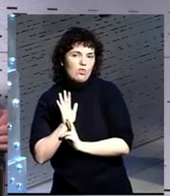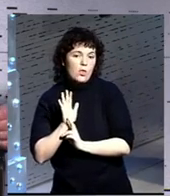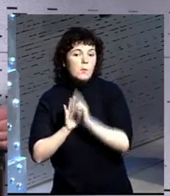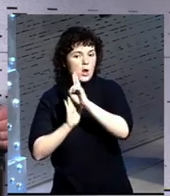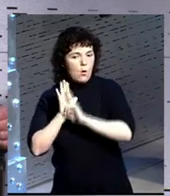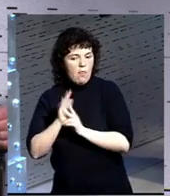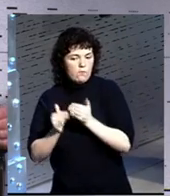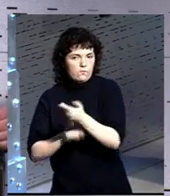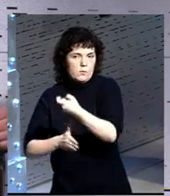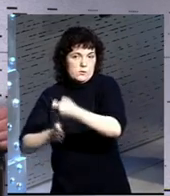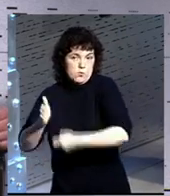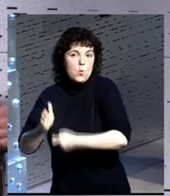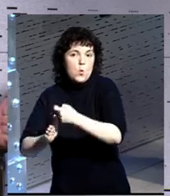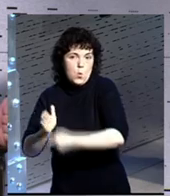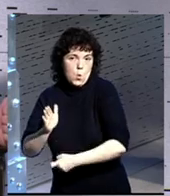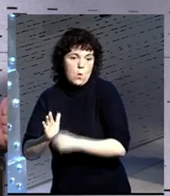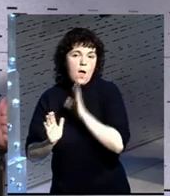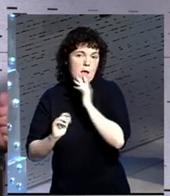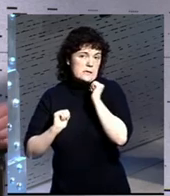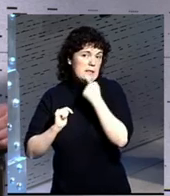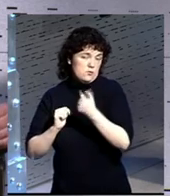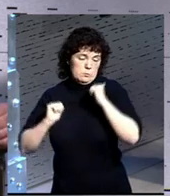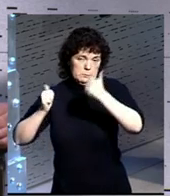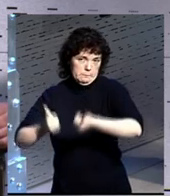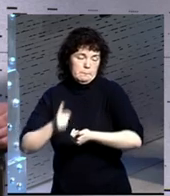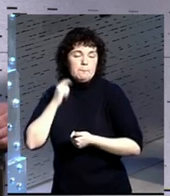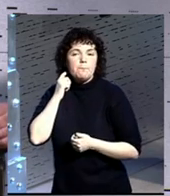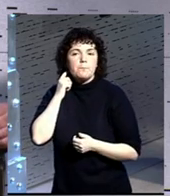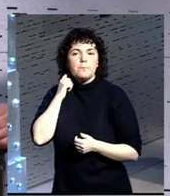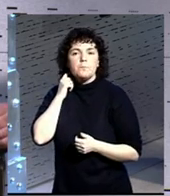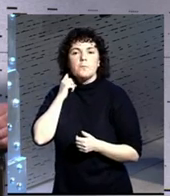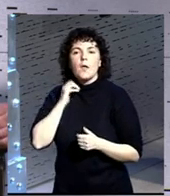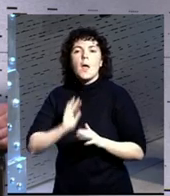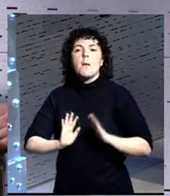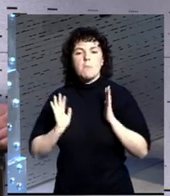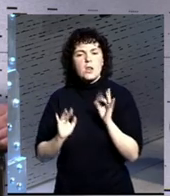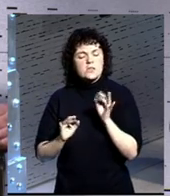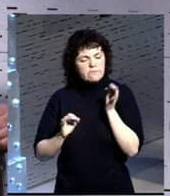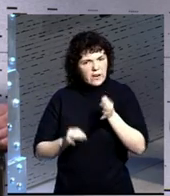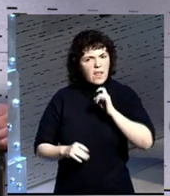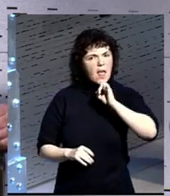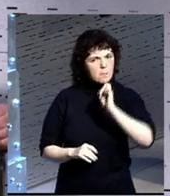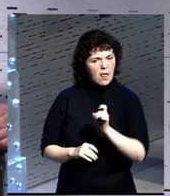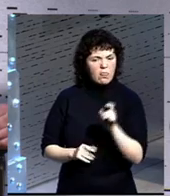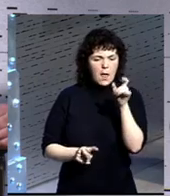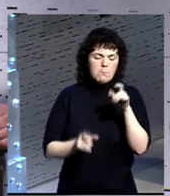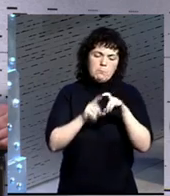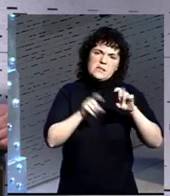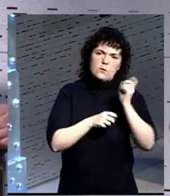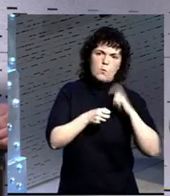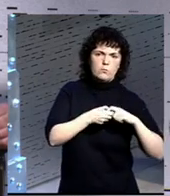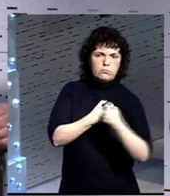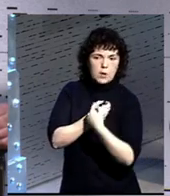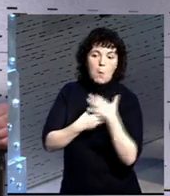incrementarse, como se comentaba al principio. Pero bueno, pero sí que hay una amenaza de nuevos entrantes que además lo pueden